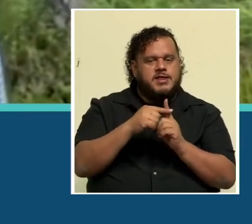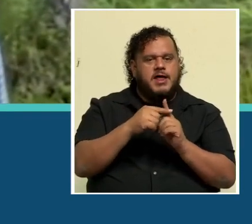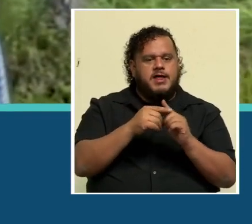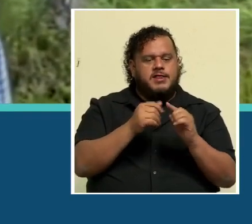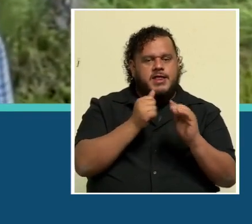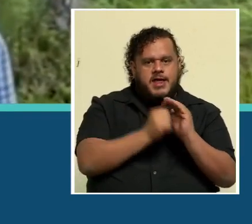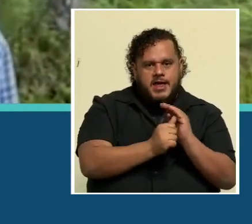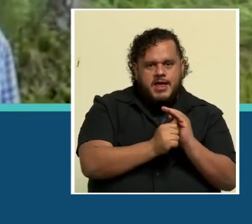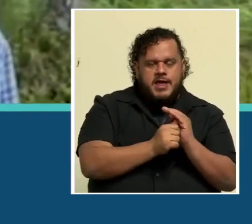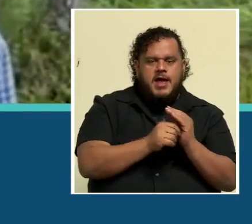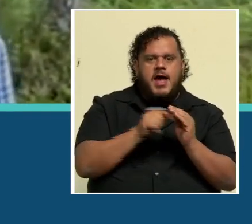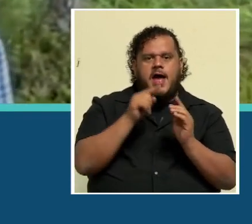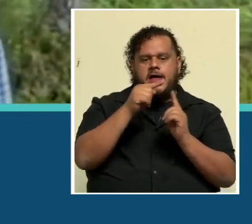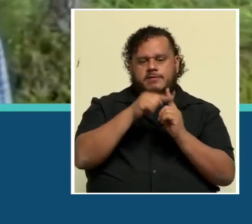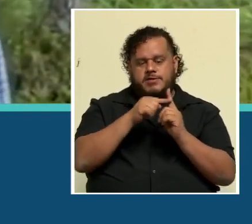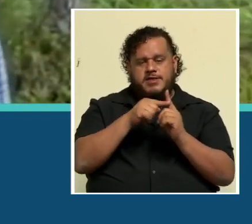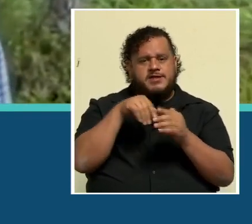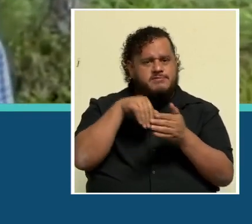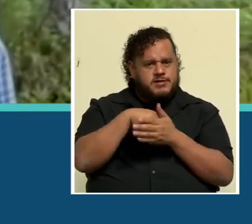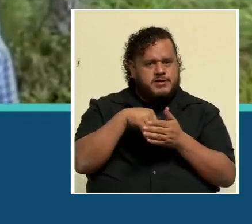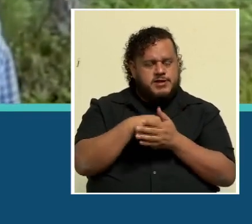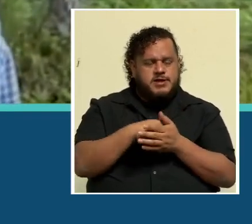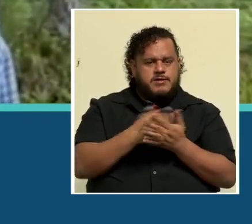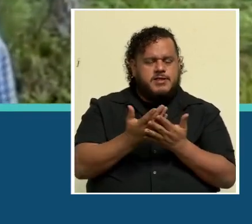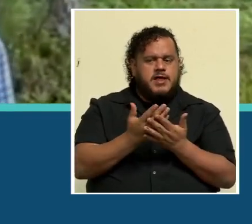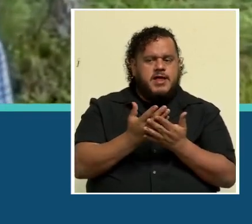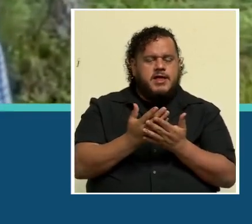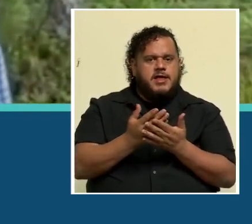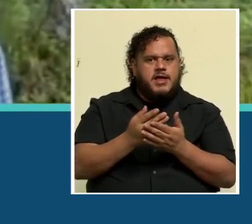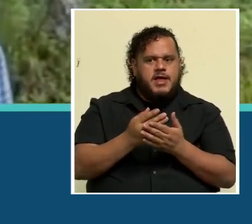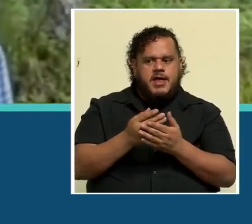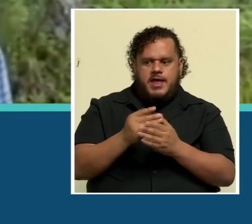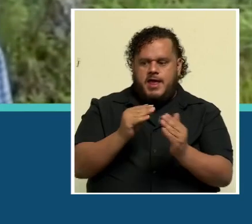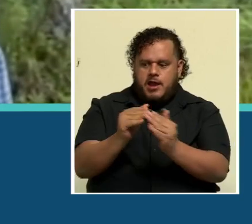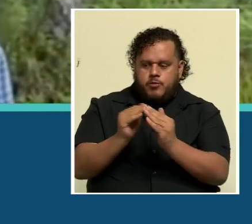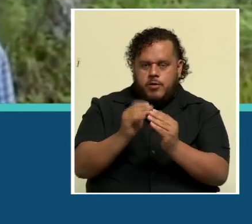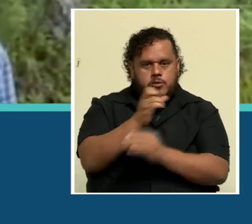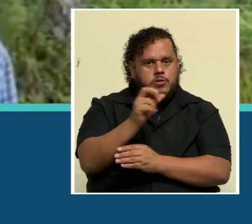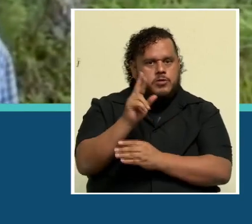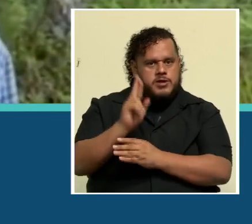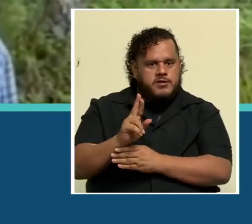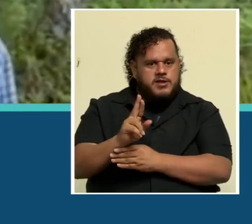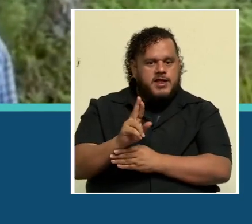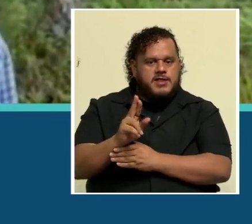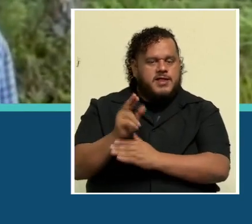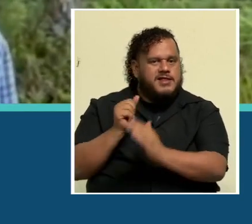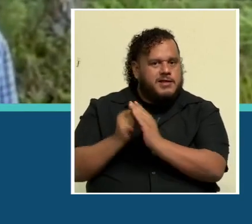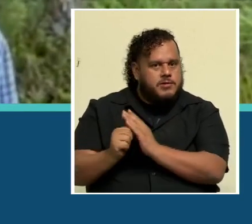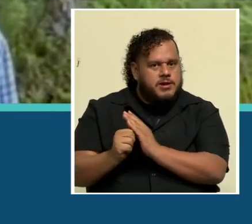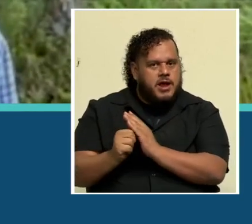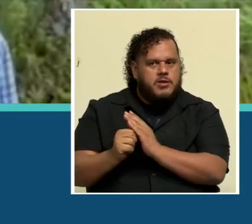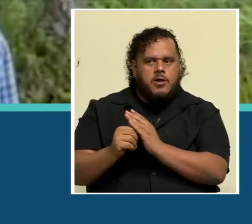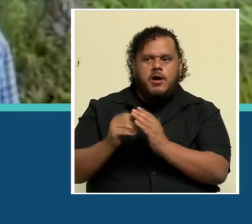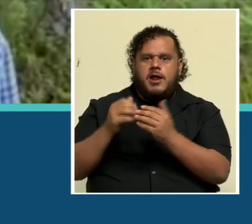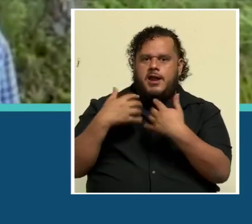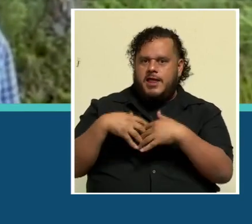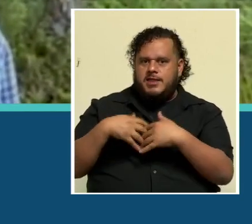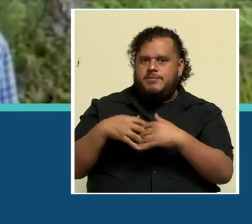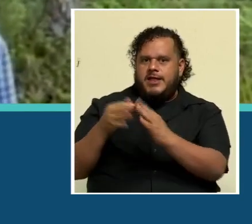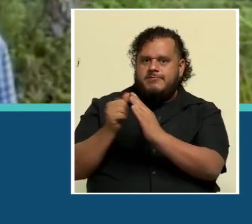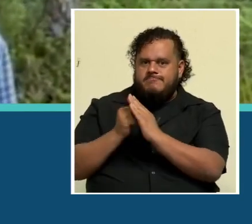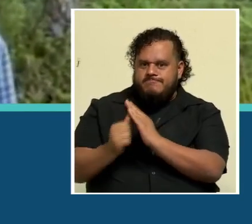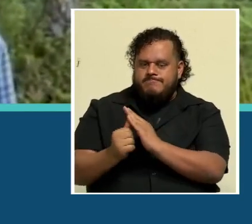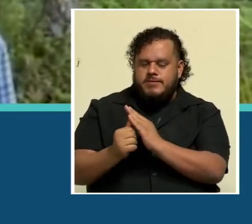estas medidas restrictivas que han confinado al pueblo costarricense y confinan a las empresas, paralizan la